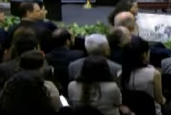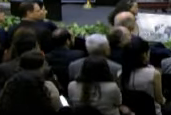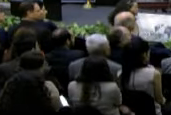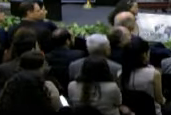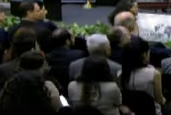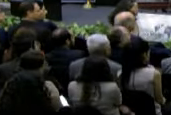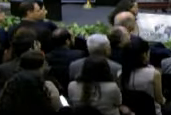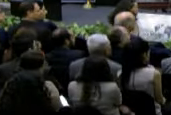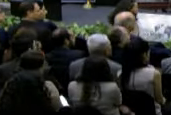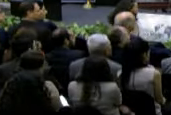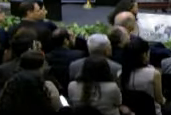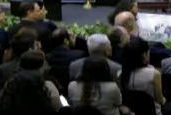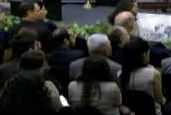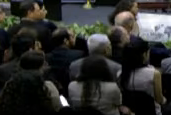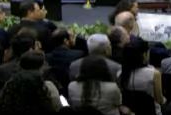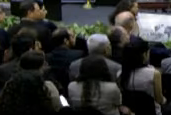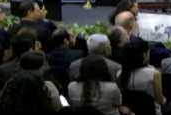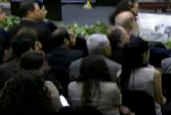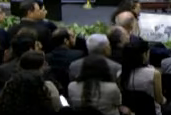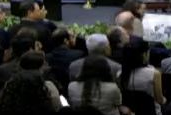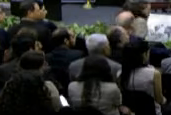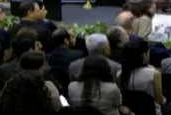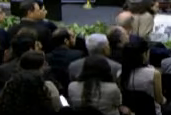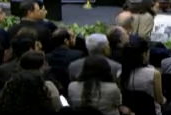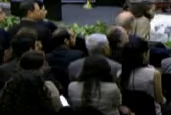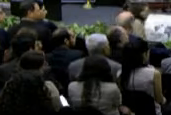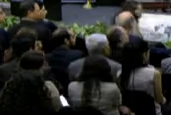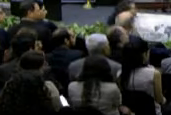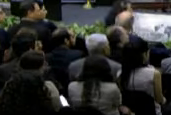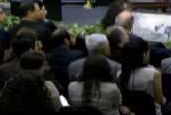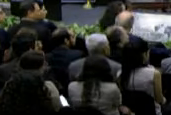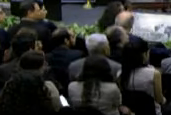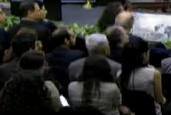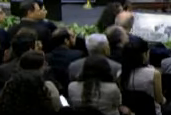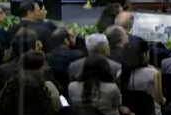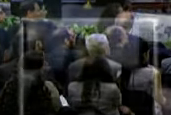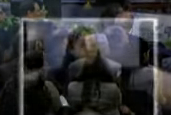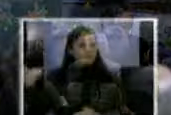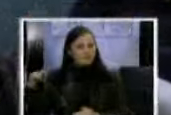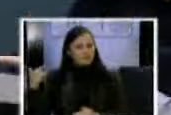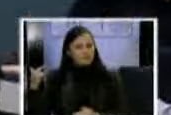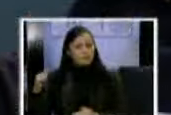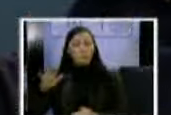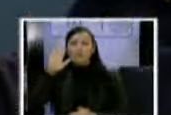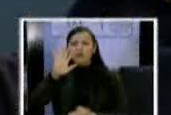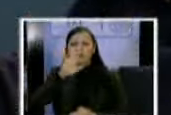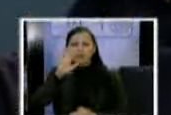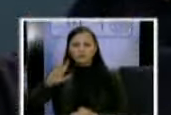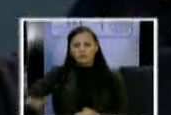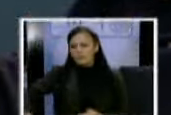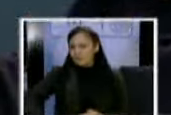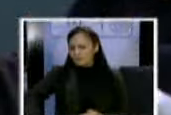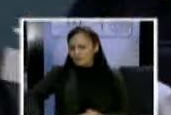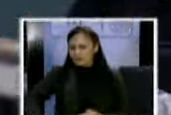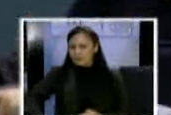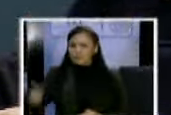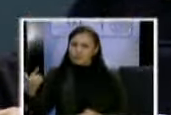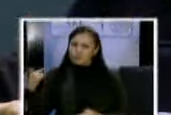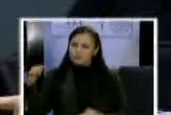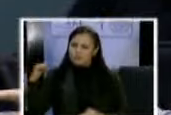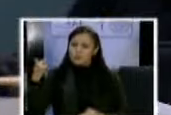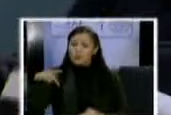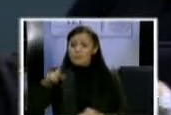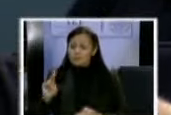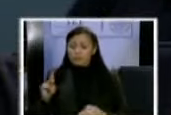vez yo tuve la responsabilidad de encabezar un gobierno local en Guanajuato. Es casi ser gobernador de Guanajuato sin